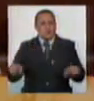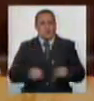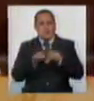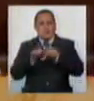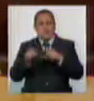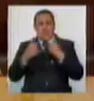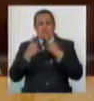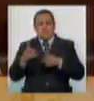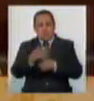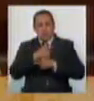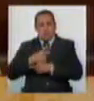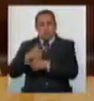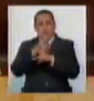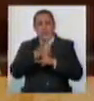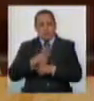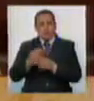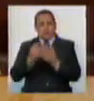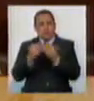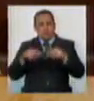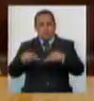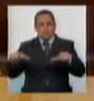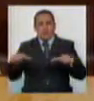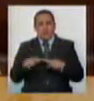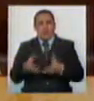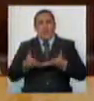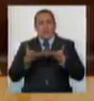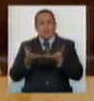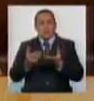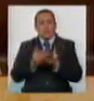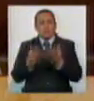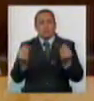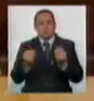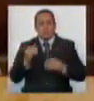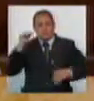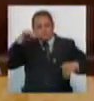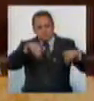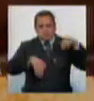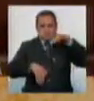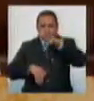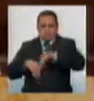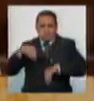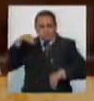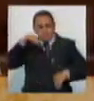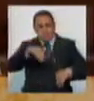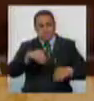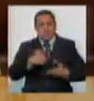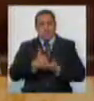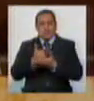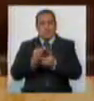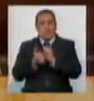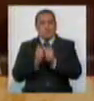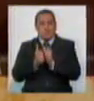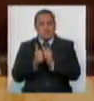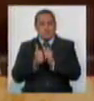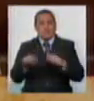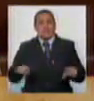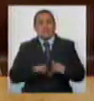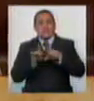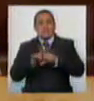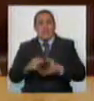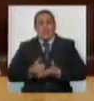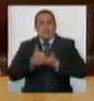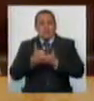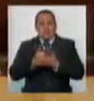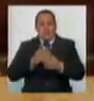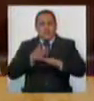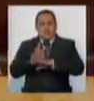de preservación de las rompientes en beneficio de los deportes acuáticos. A esto debe sumarse la intervención